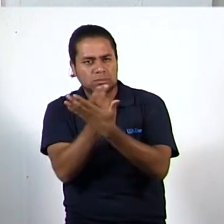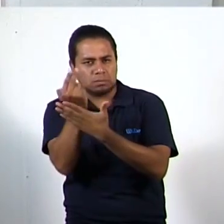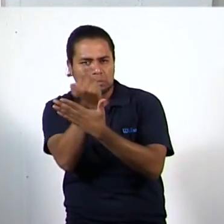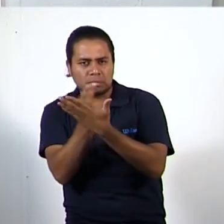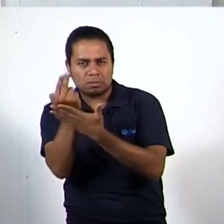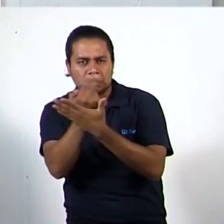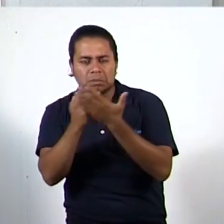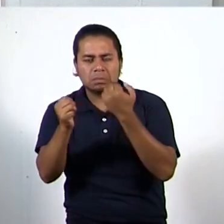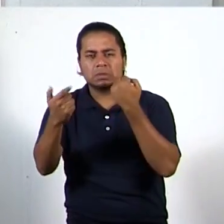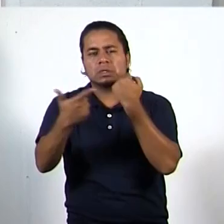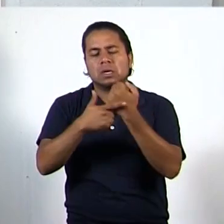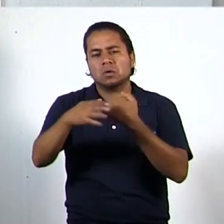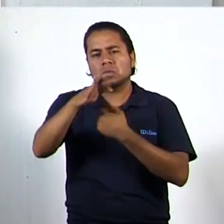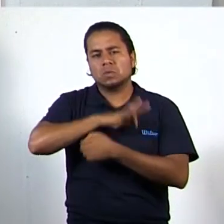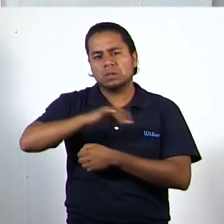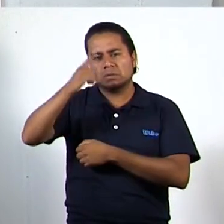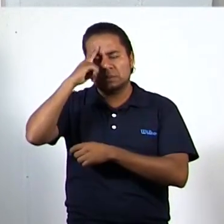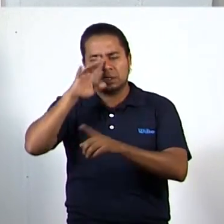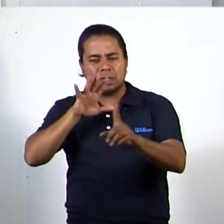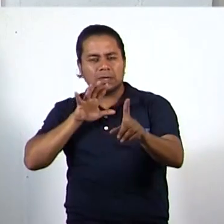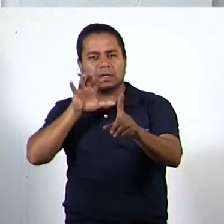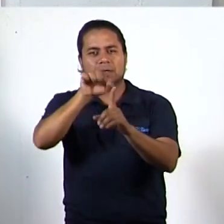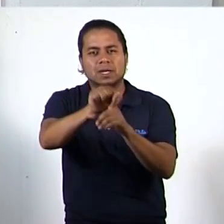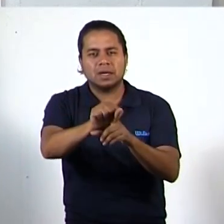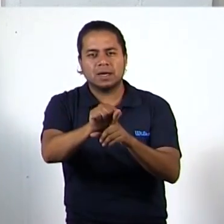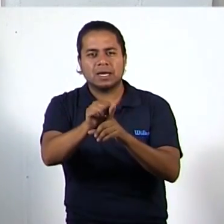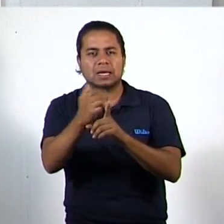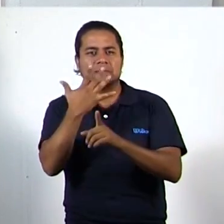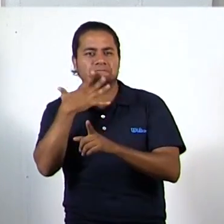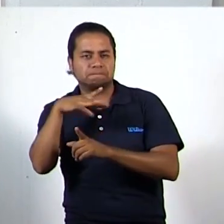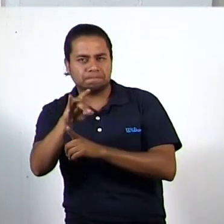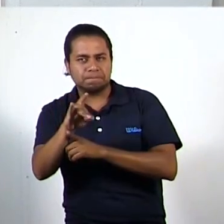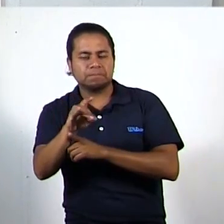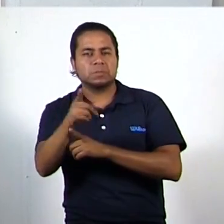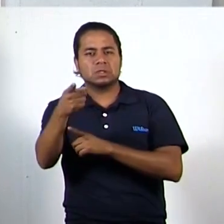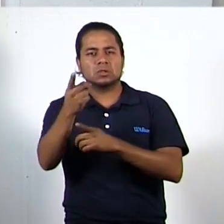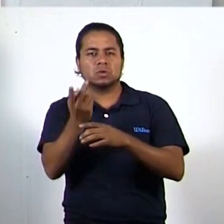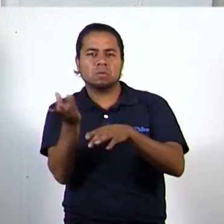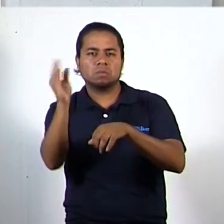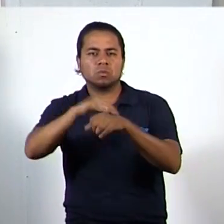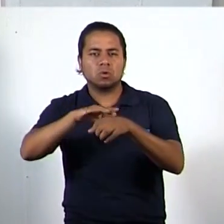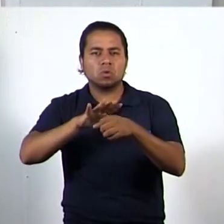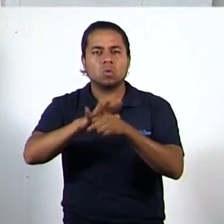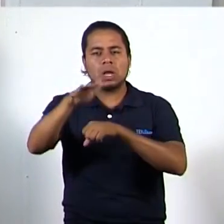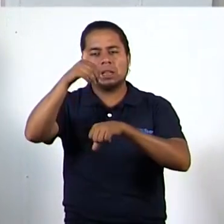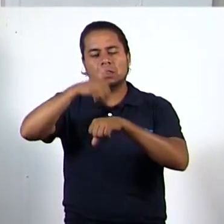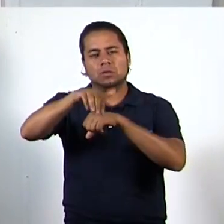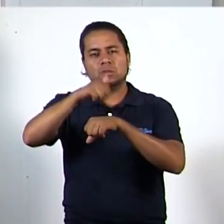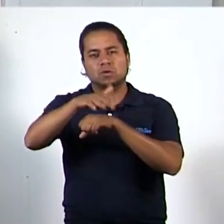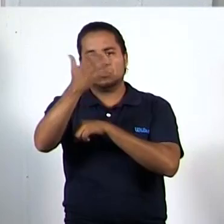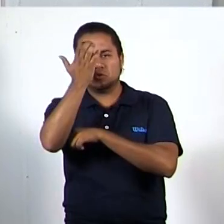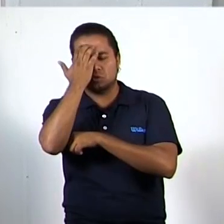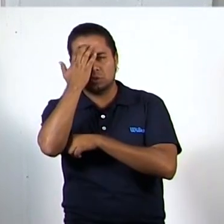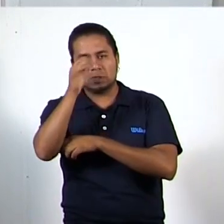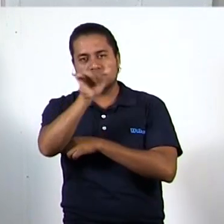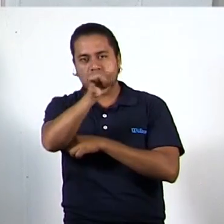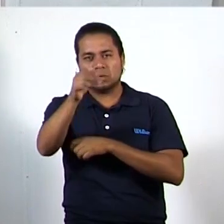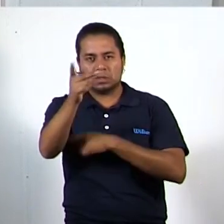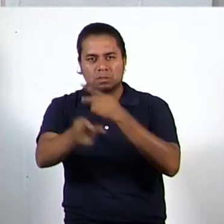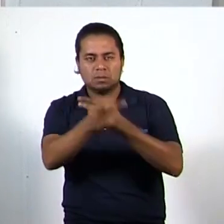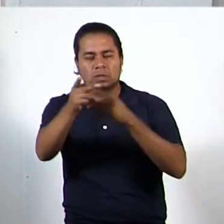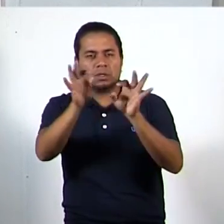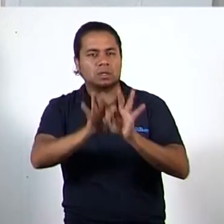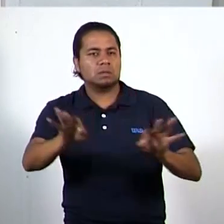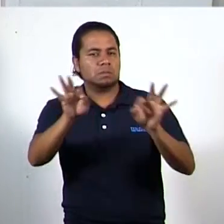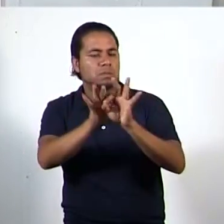fácil, que te puede ayudar a ilustrar de una mejor manera. Coloca qué números conoces tú. Seguimos con otra pregunta